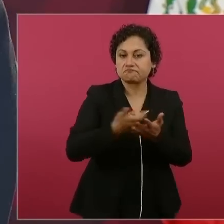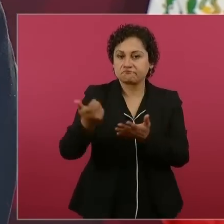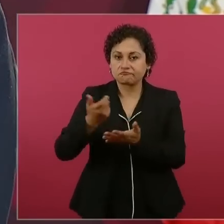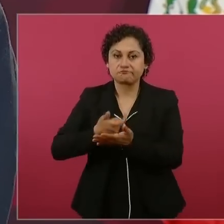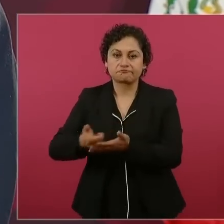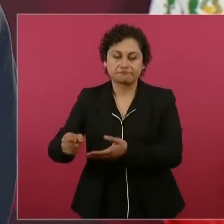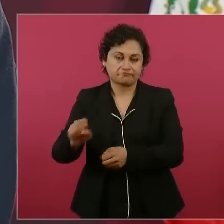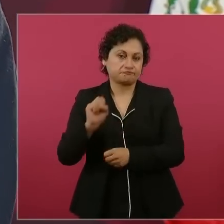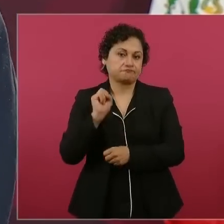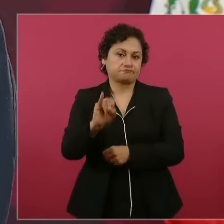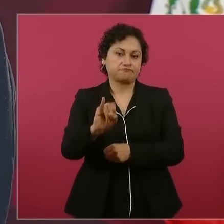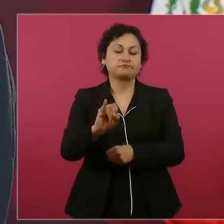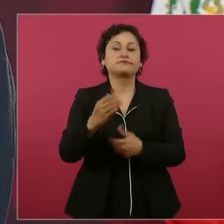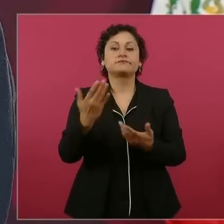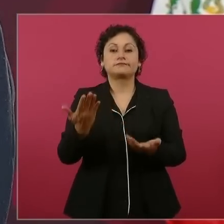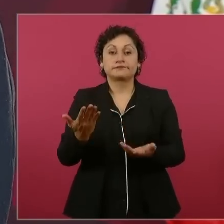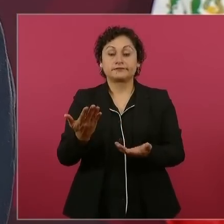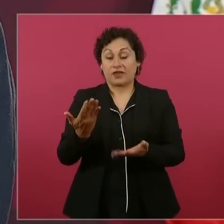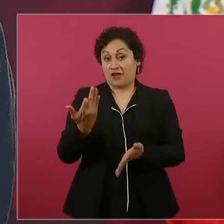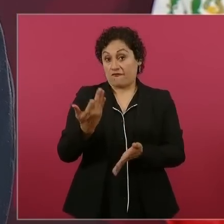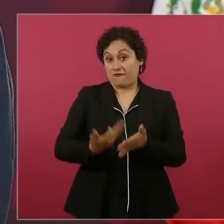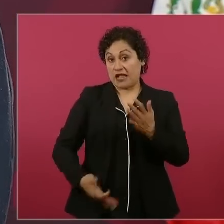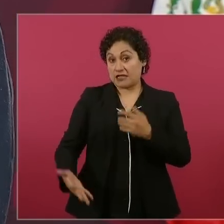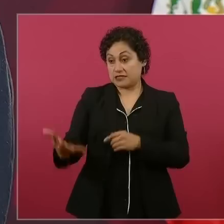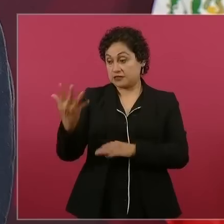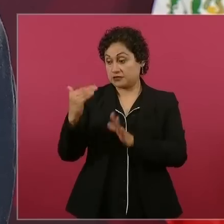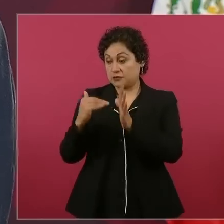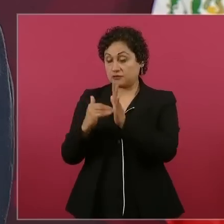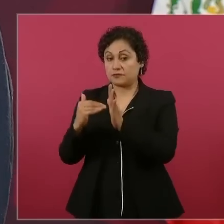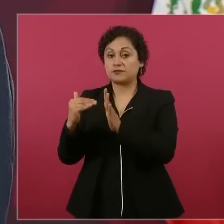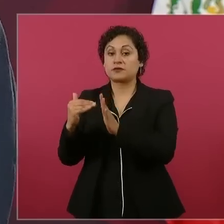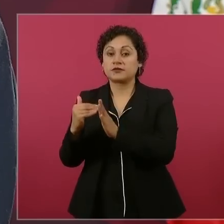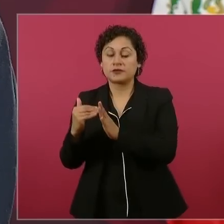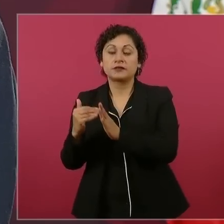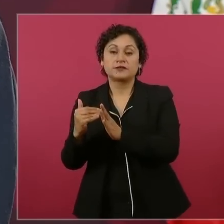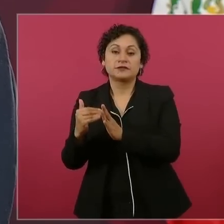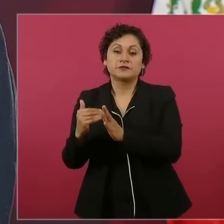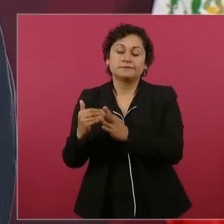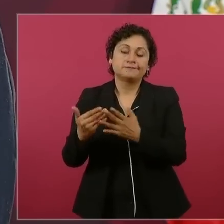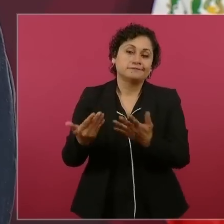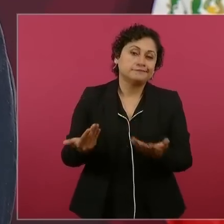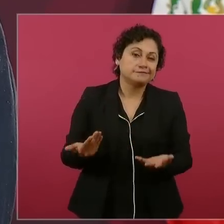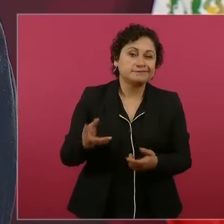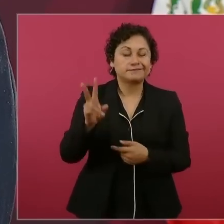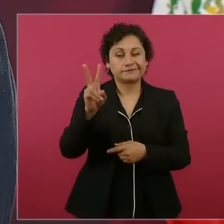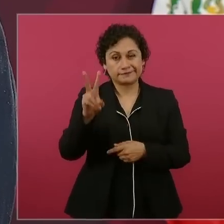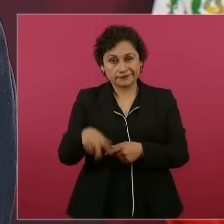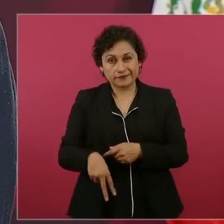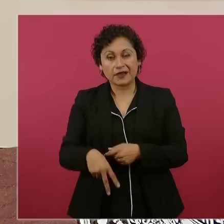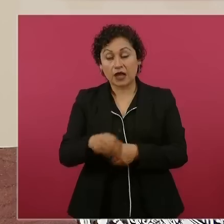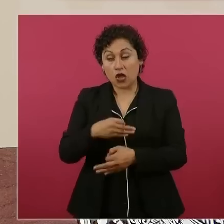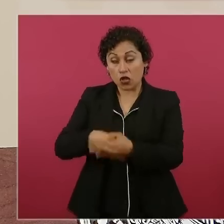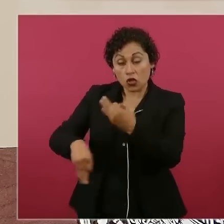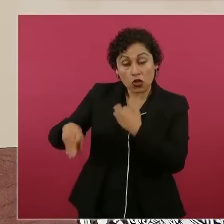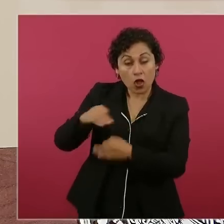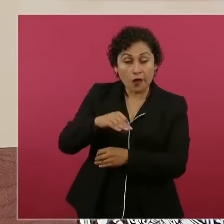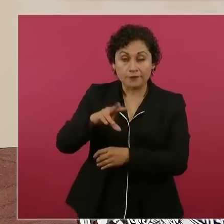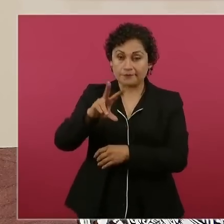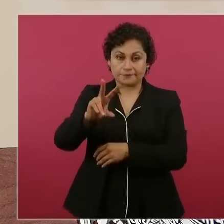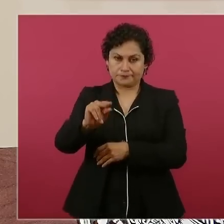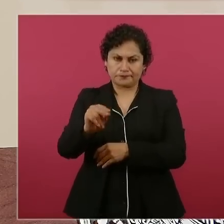Y esos 5, que por lo general, no en todos los casos, coincide que